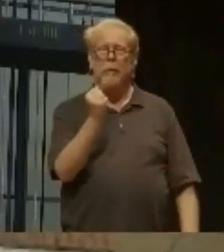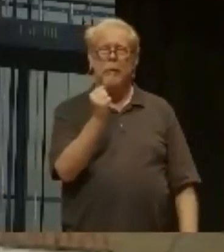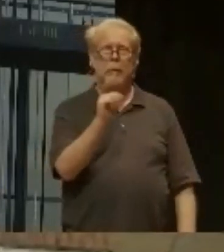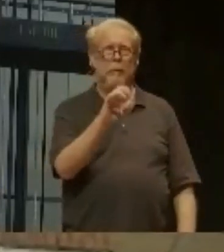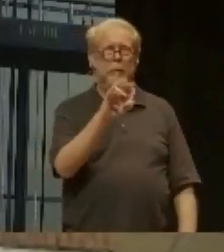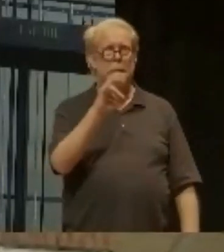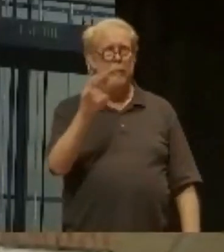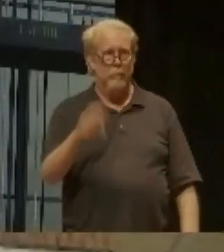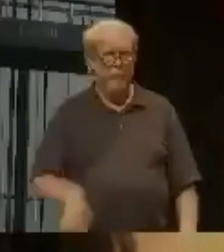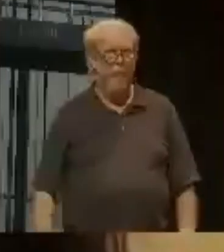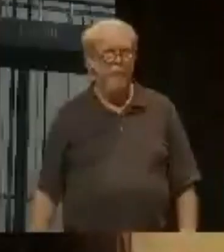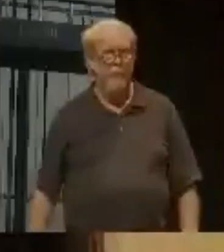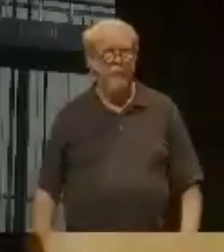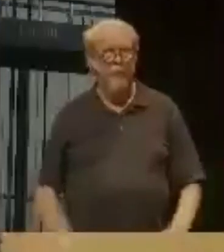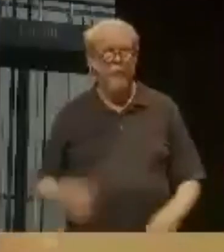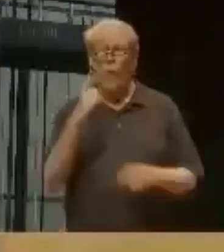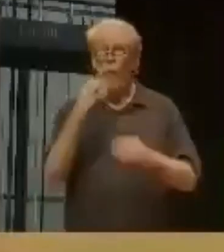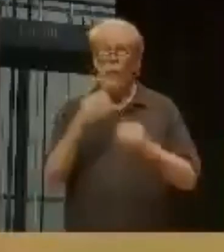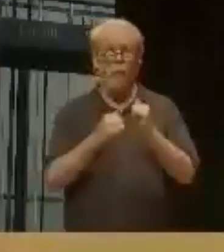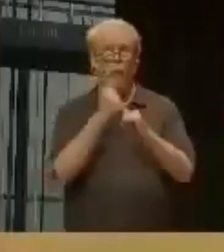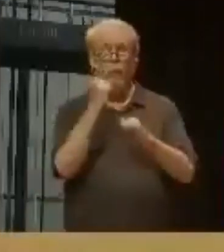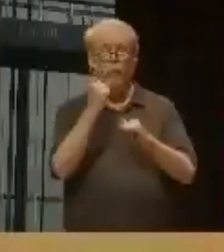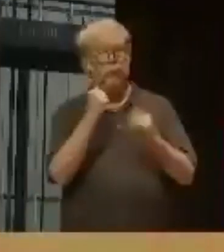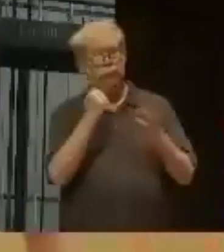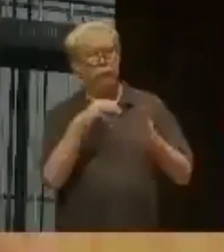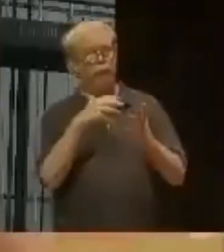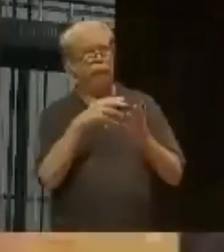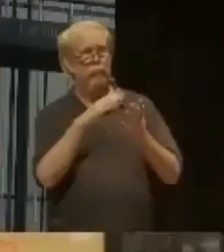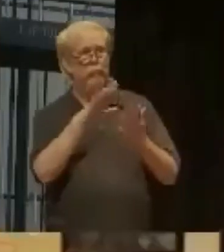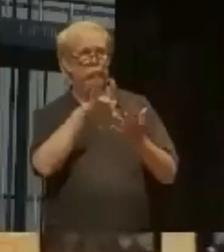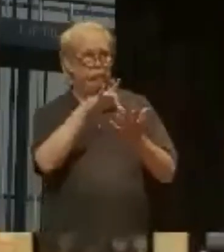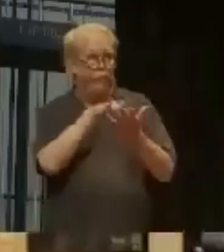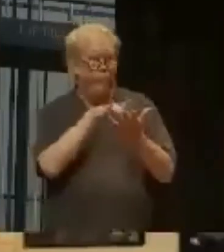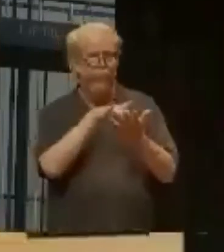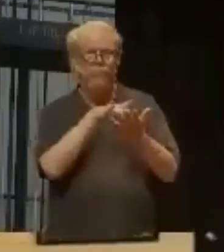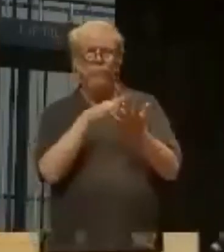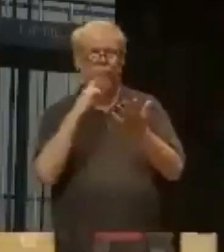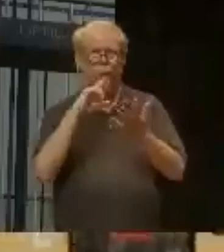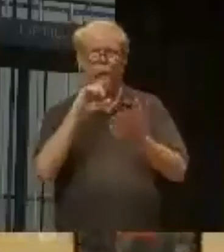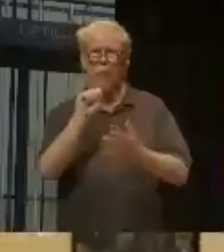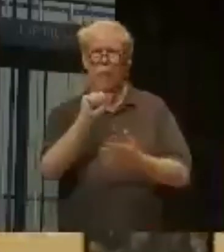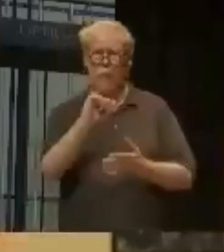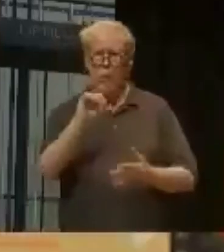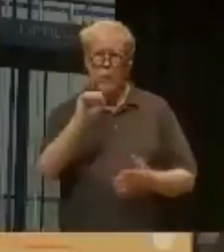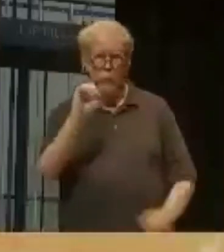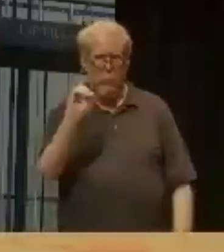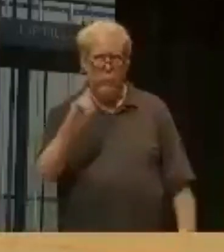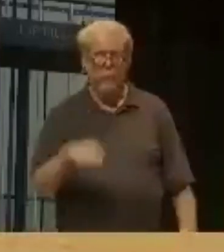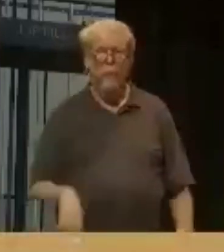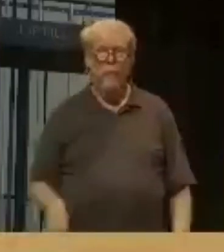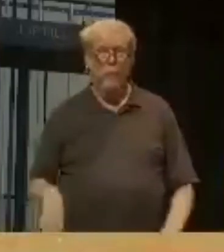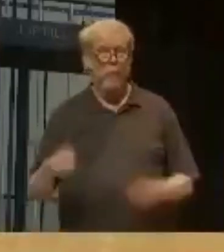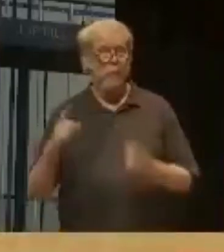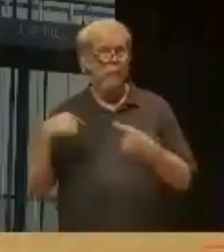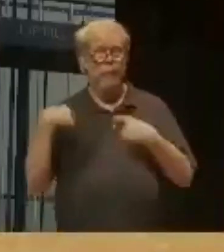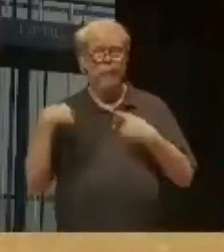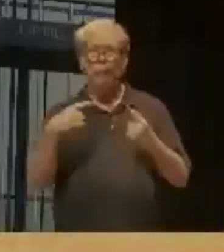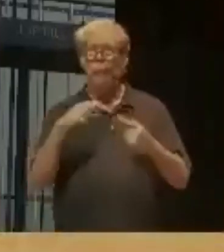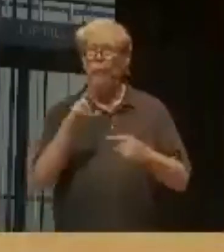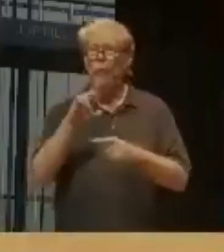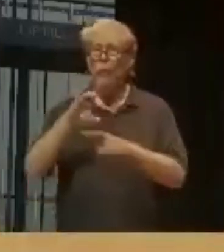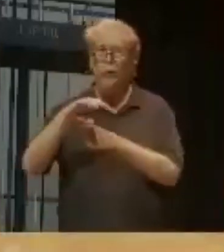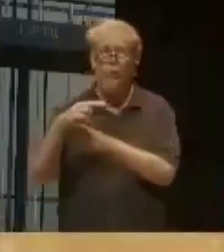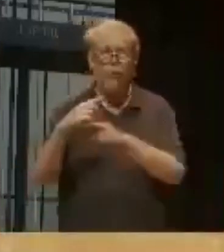de 1937 y ha sido una de las high schools más tradicionales de todo el SAICD. Burbank es